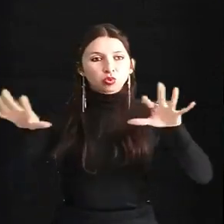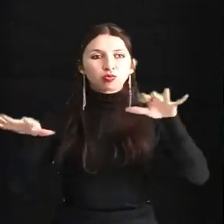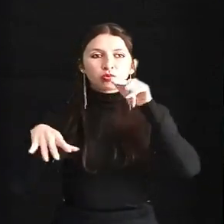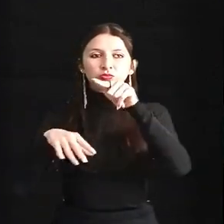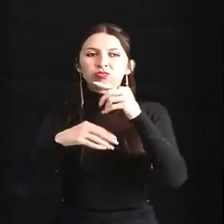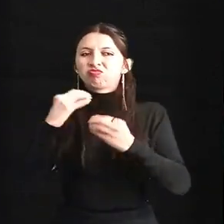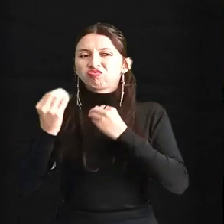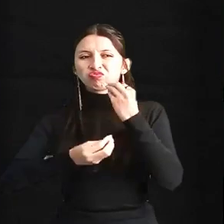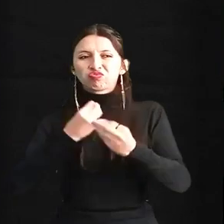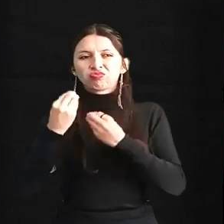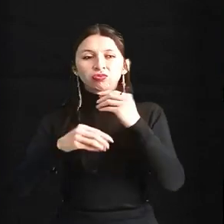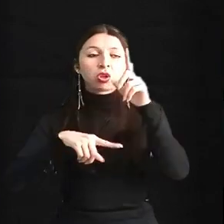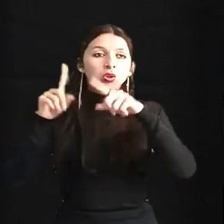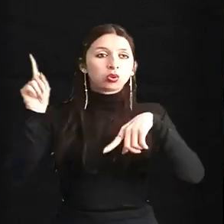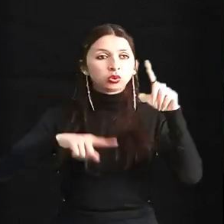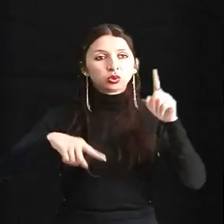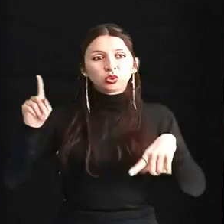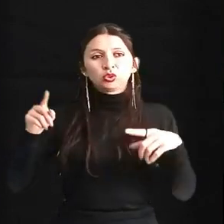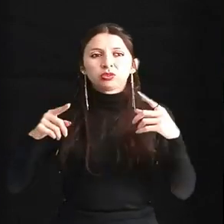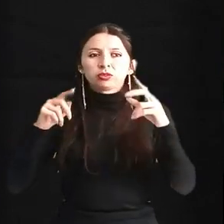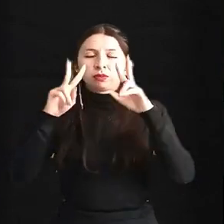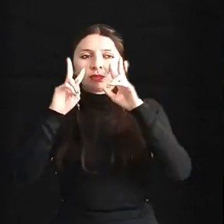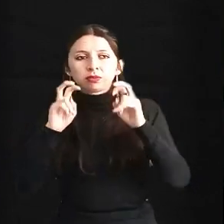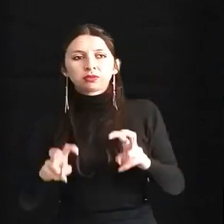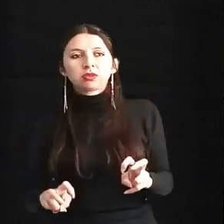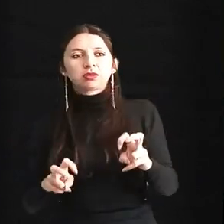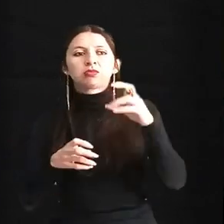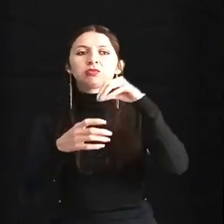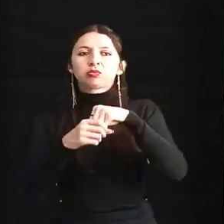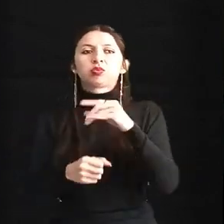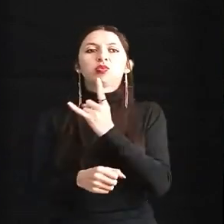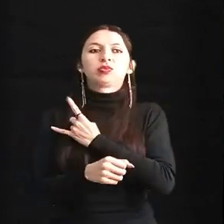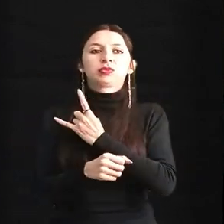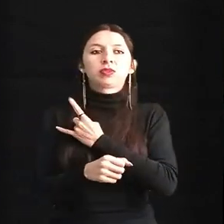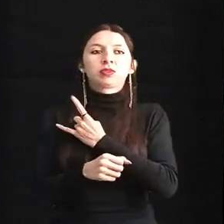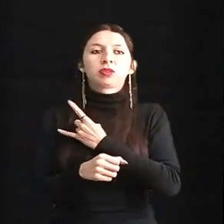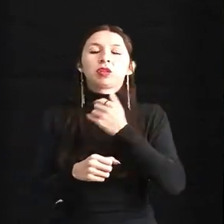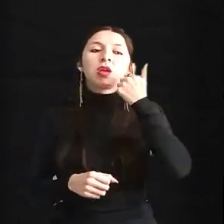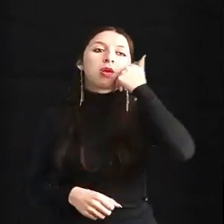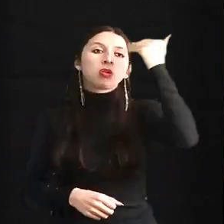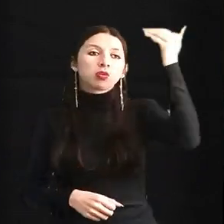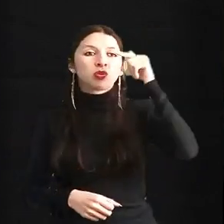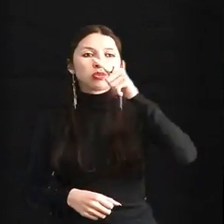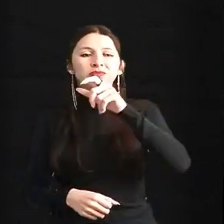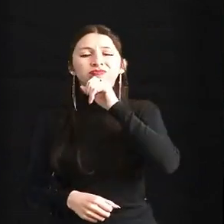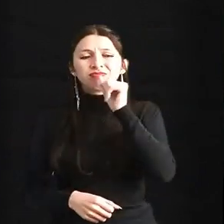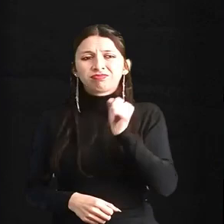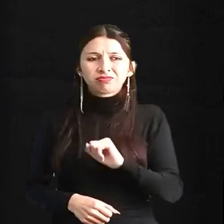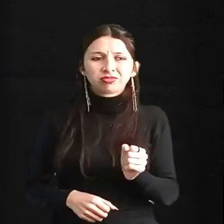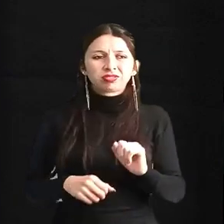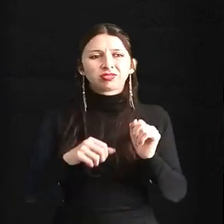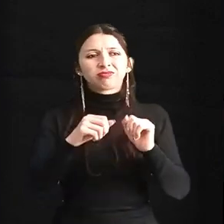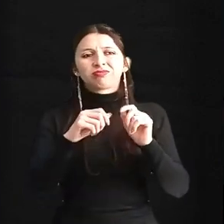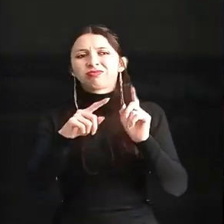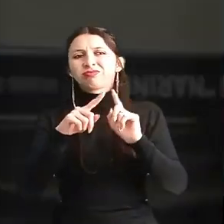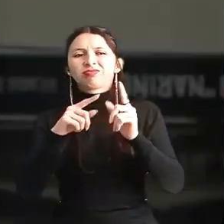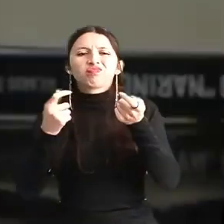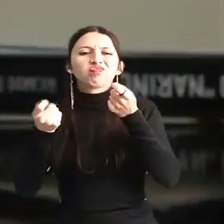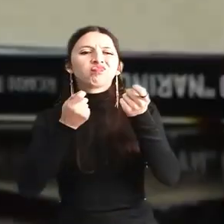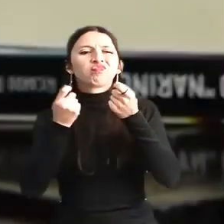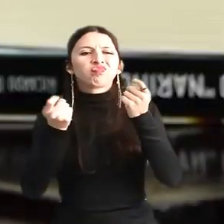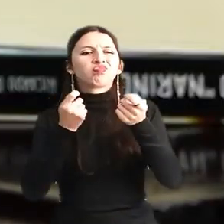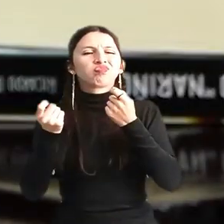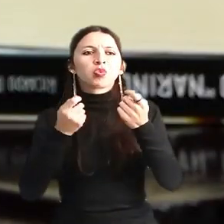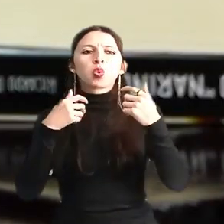dinámicas de salud pública que se están desarrollando tenemos algunos estudios a nivel universitario a nivel de adultos mayores